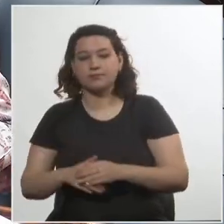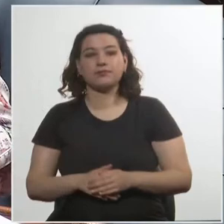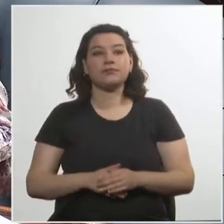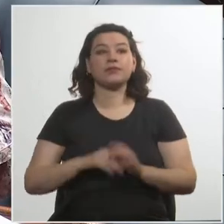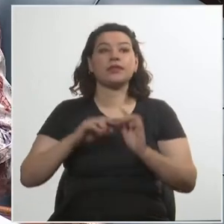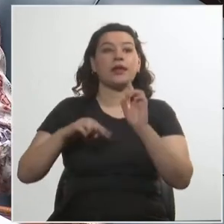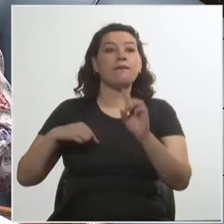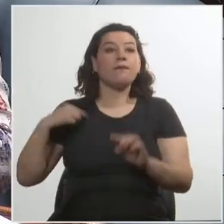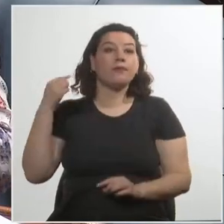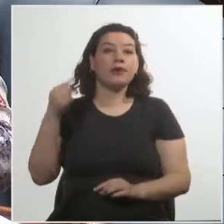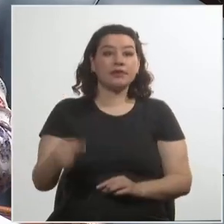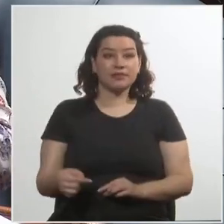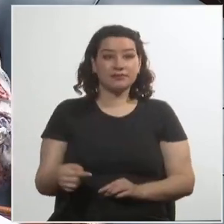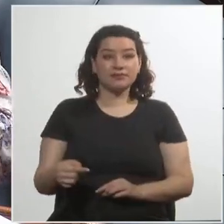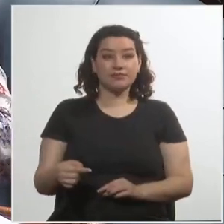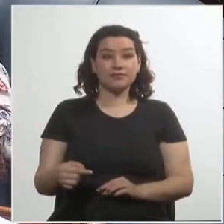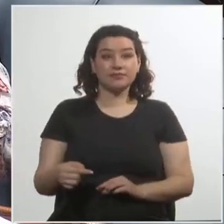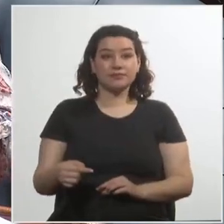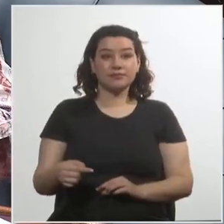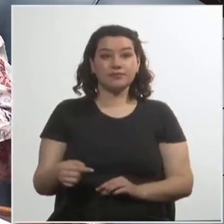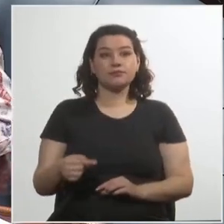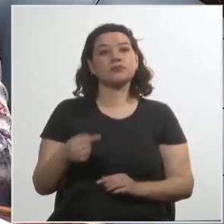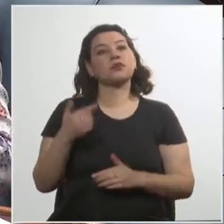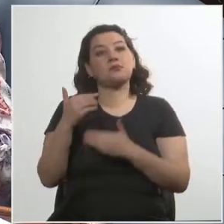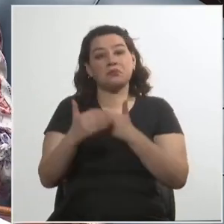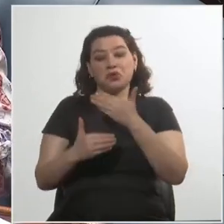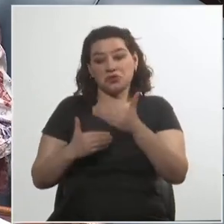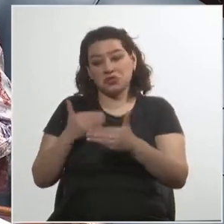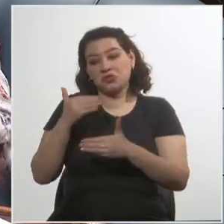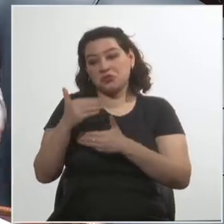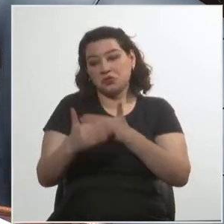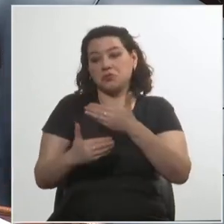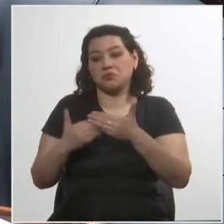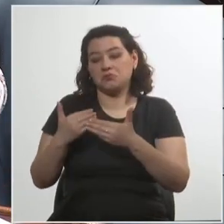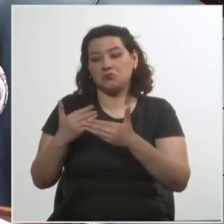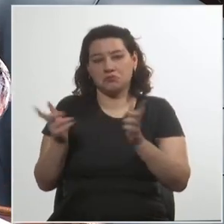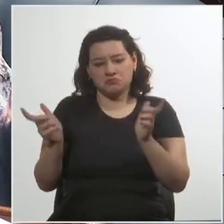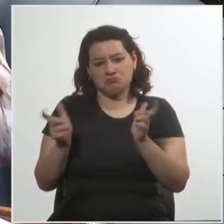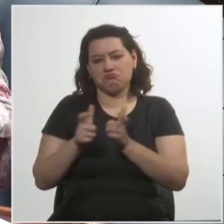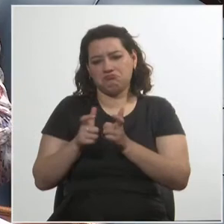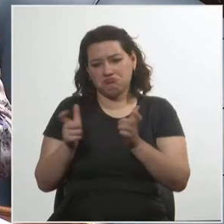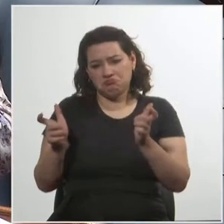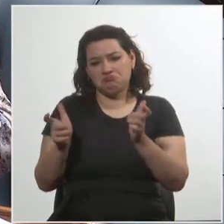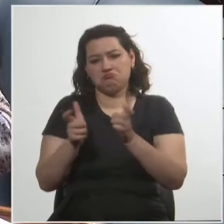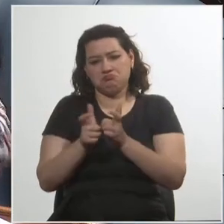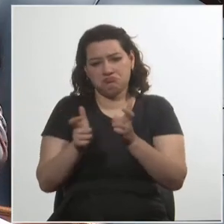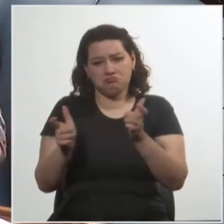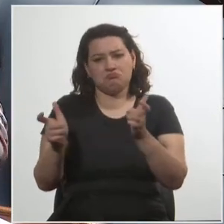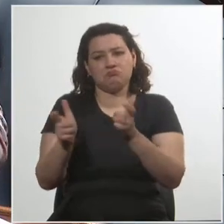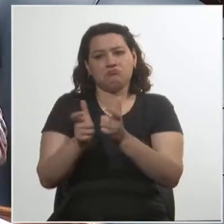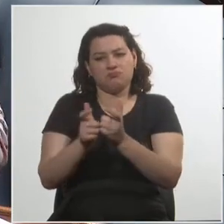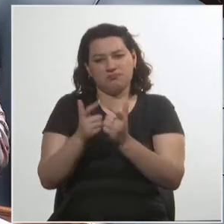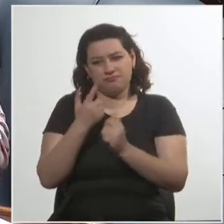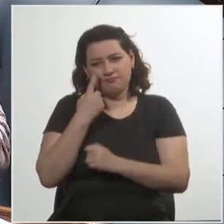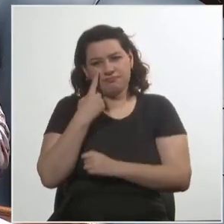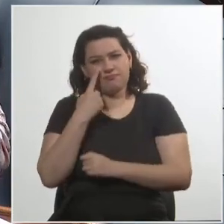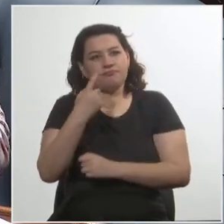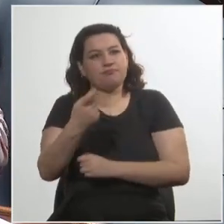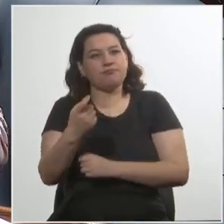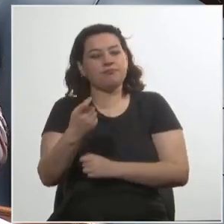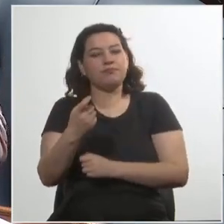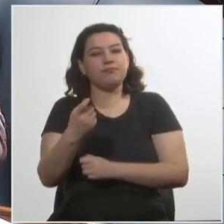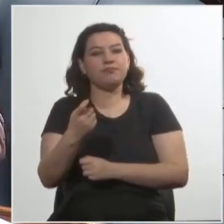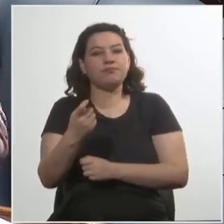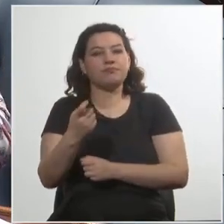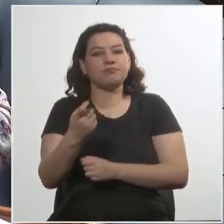después durante el proceso de las sesiones se van como incorporando